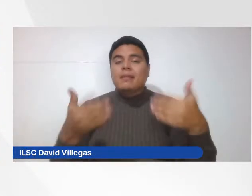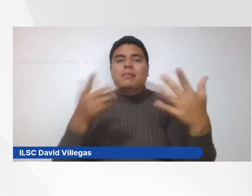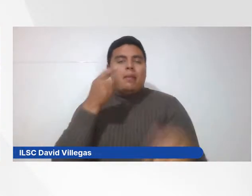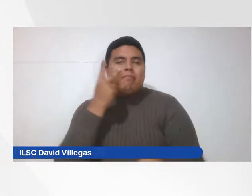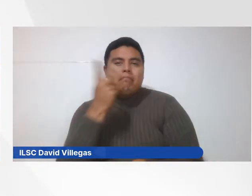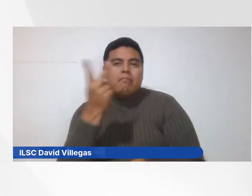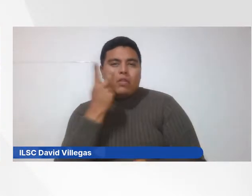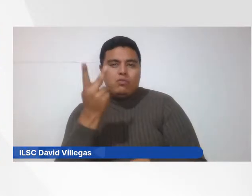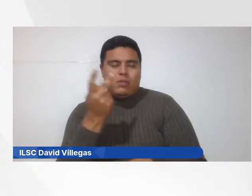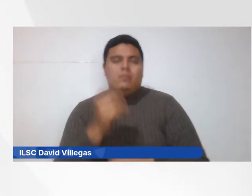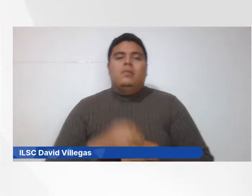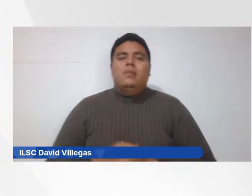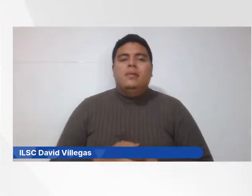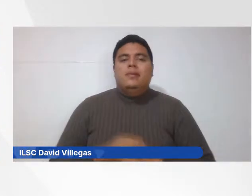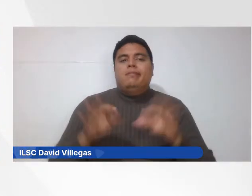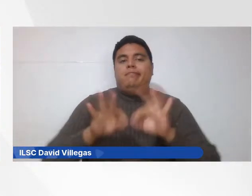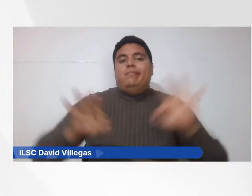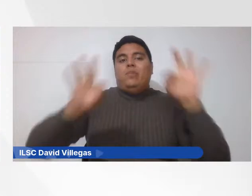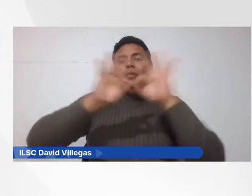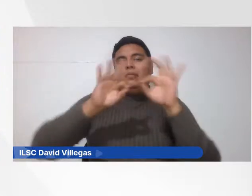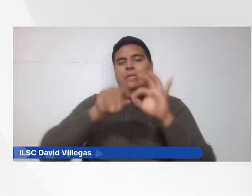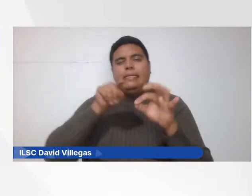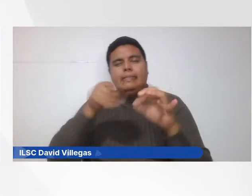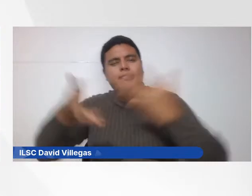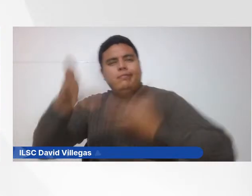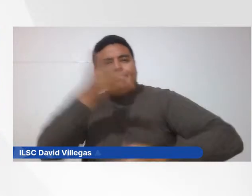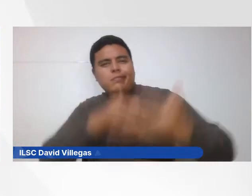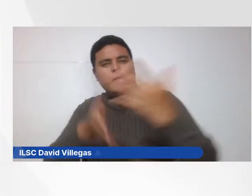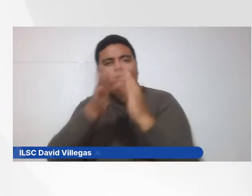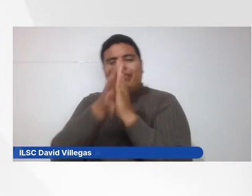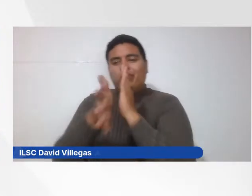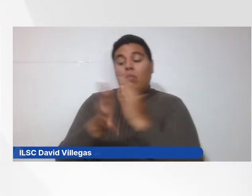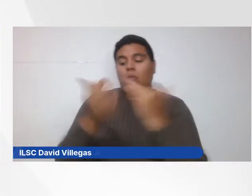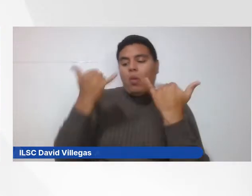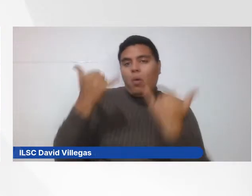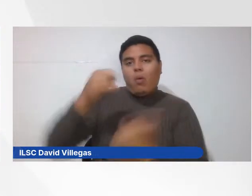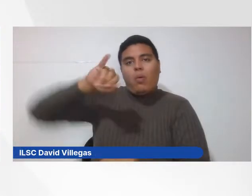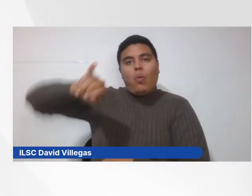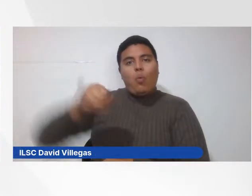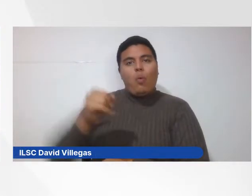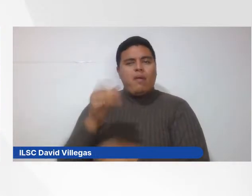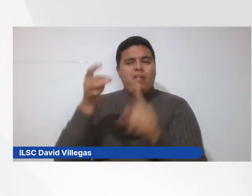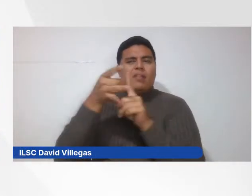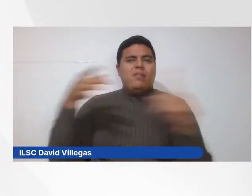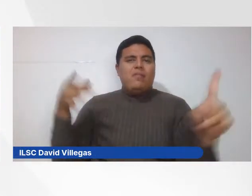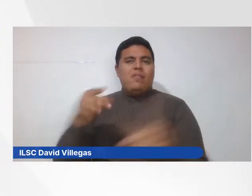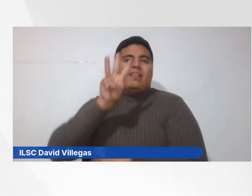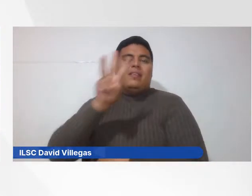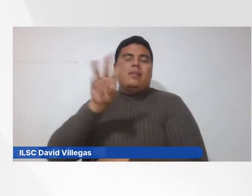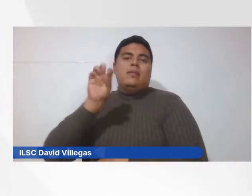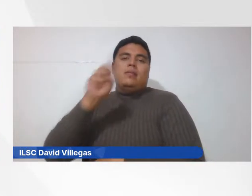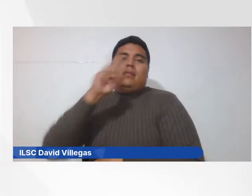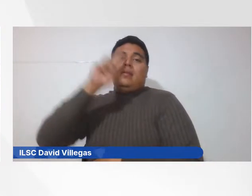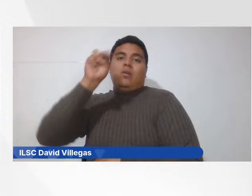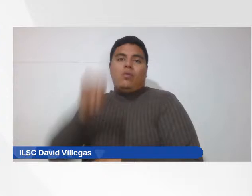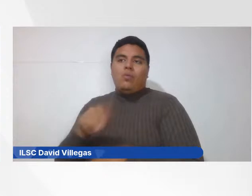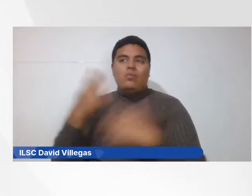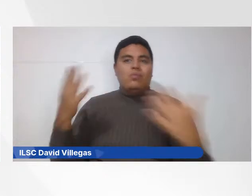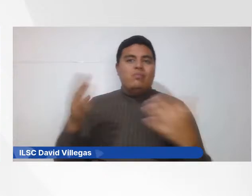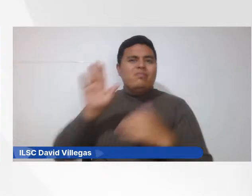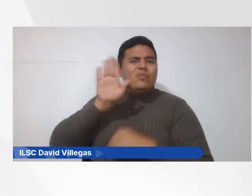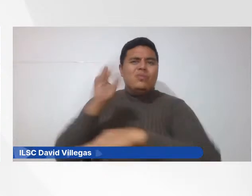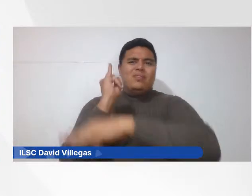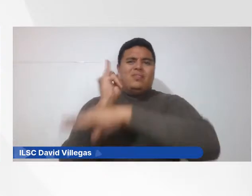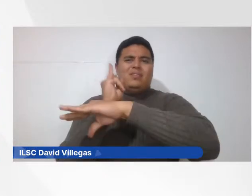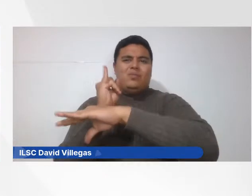también compartir ese momento tan importante que tenemos hoy, jueves 30 de junio, para la institución educativa